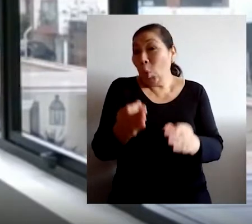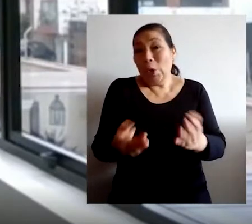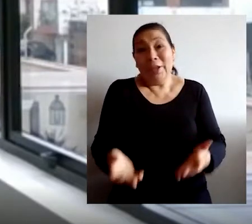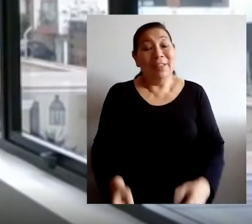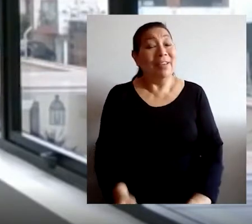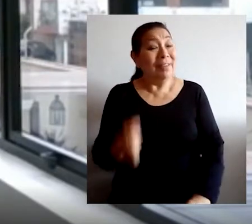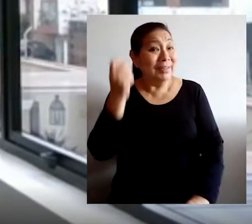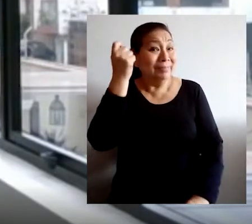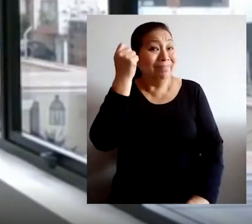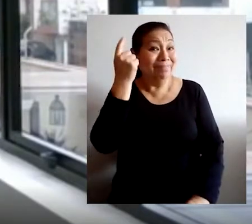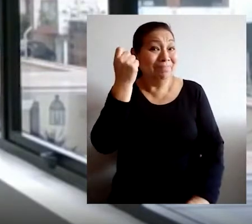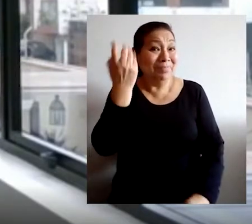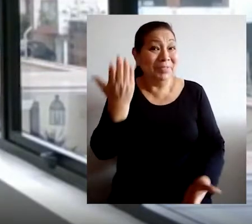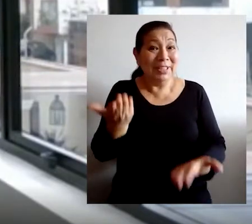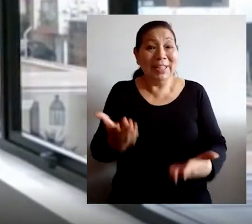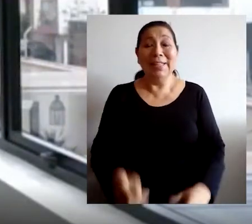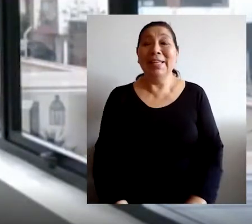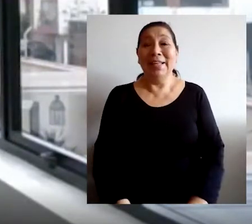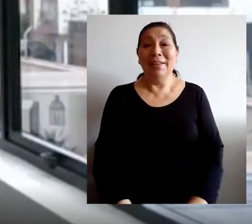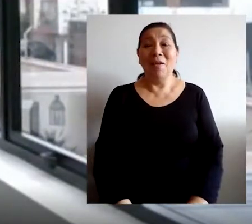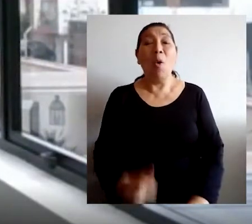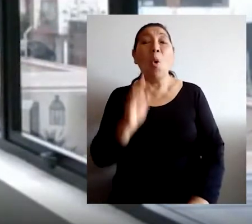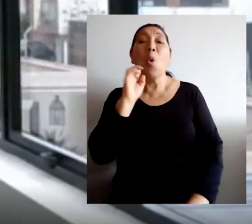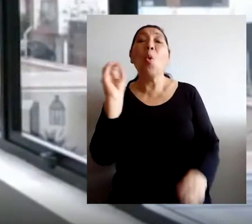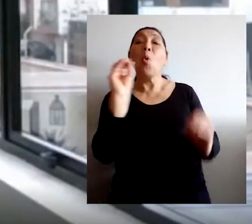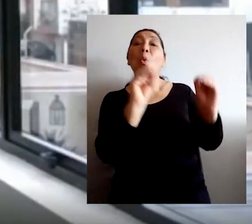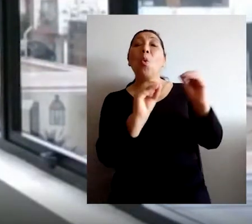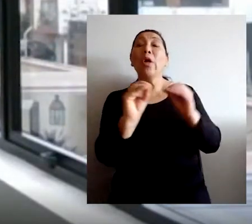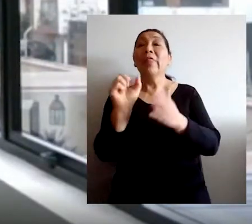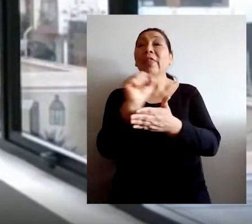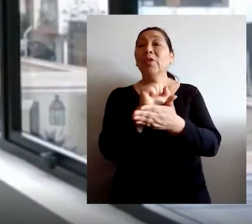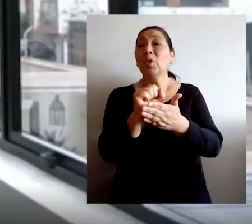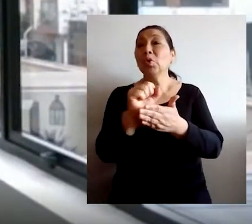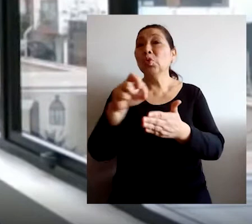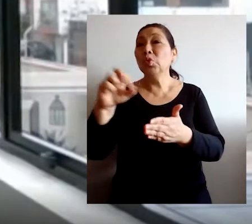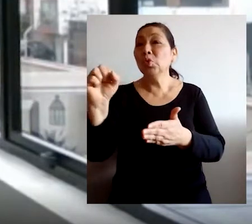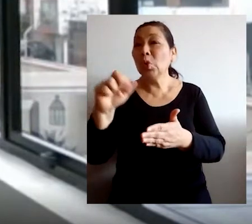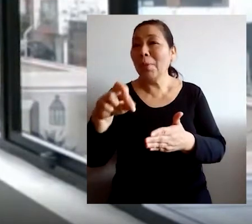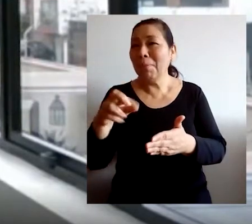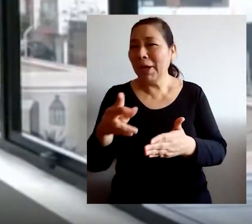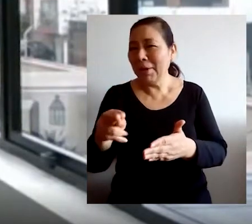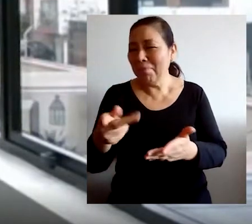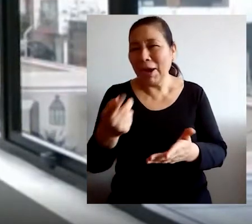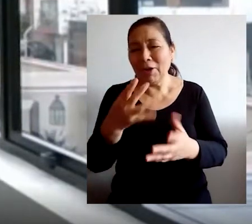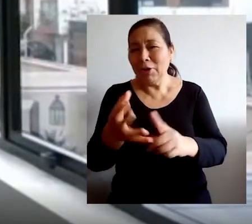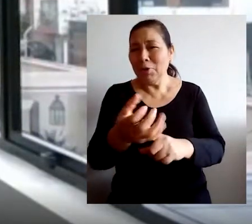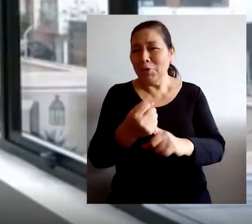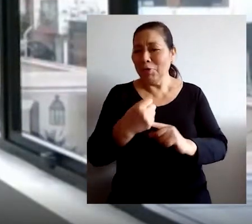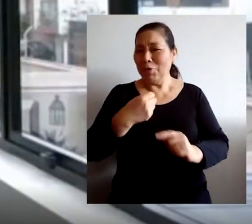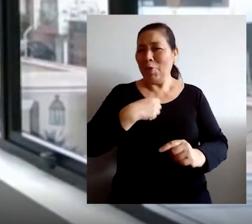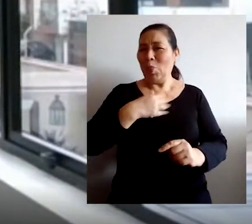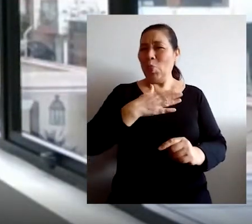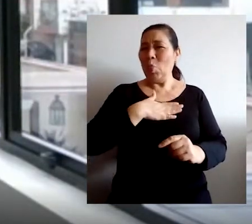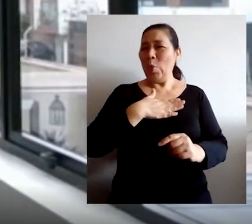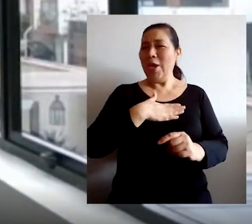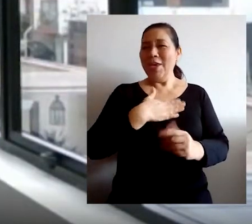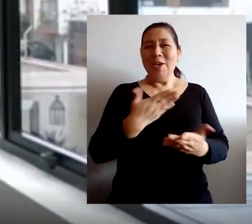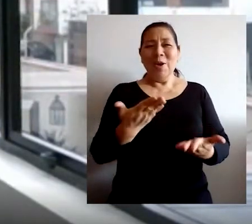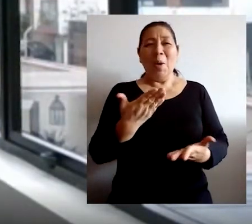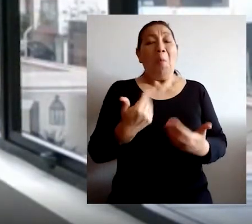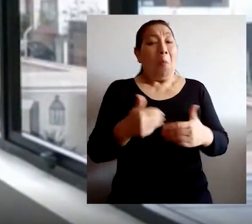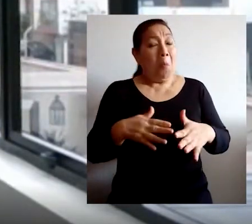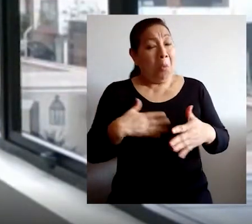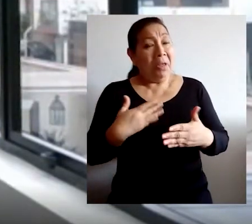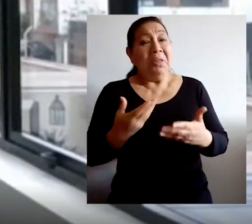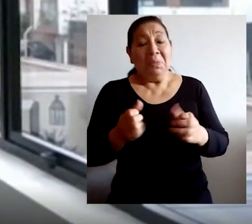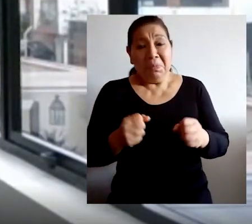y entender que un acto que se disfraza de resolución suprema, pero es un acto militar de tomar una posesión,